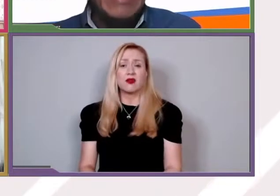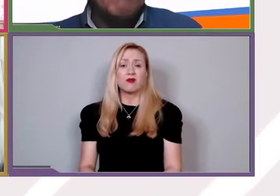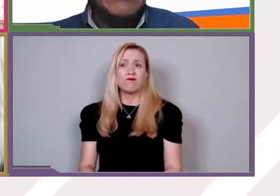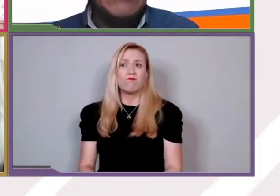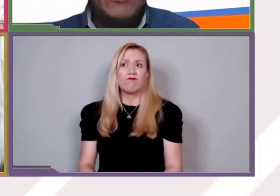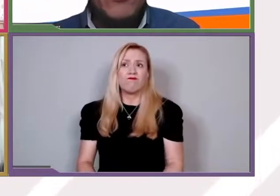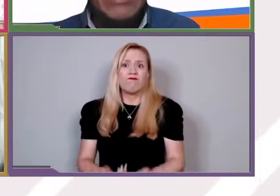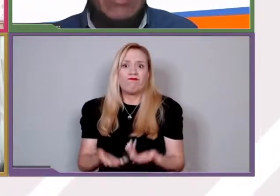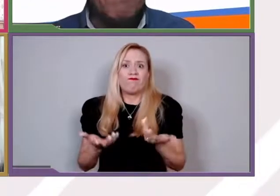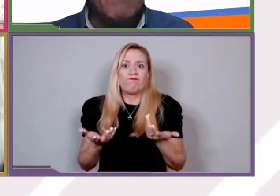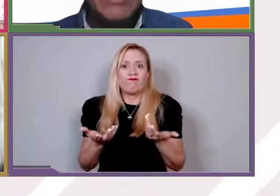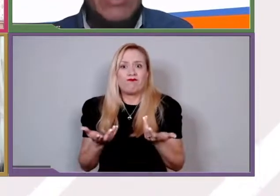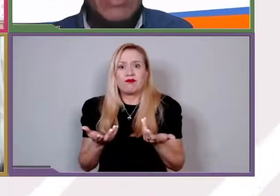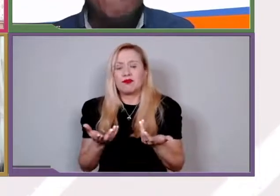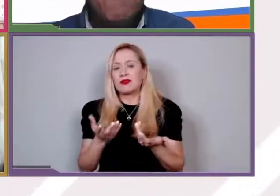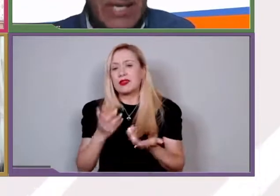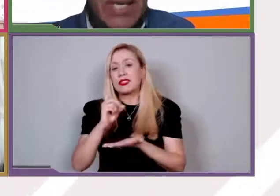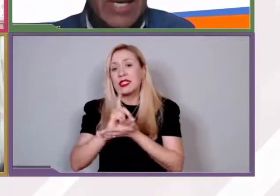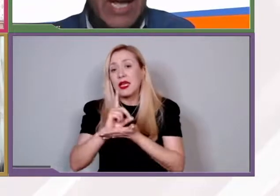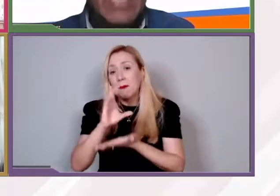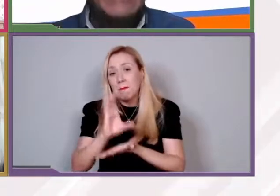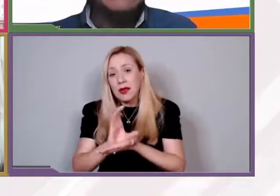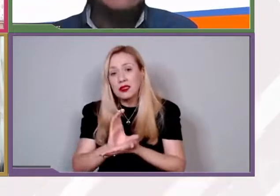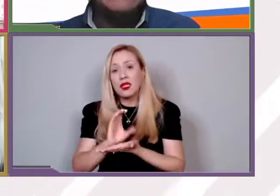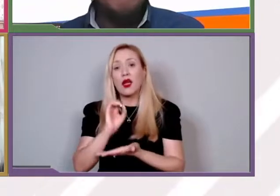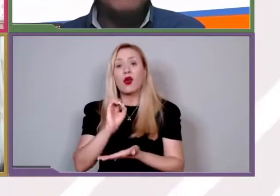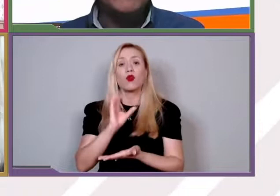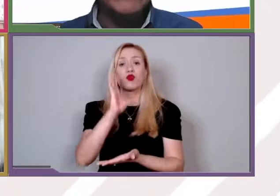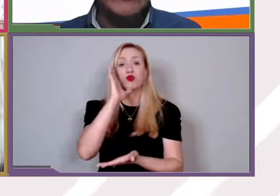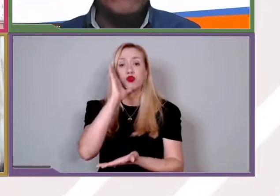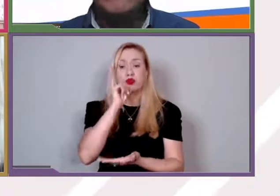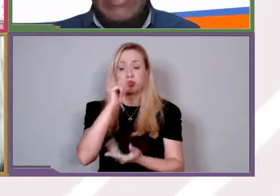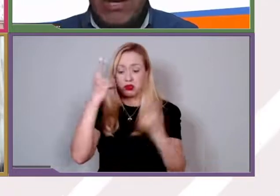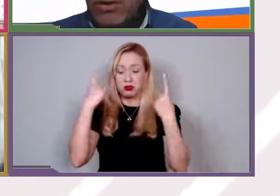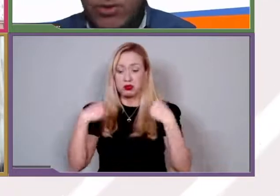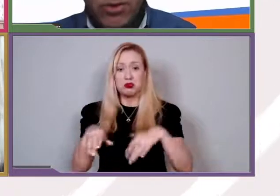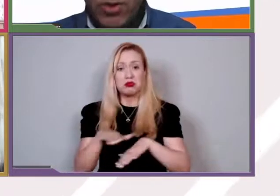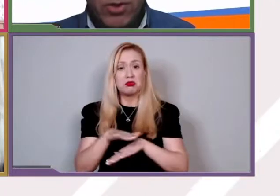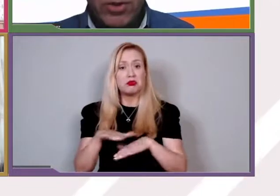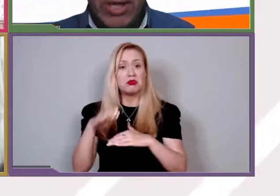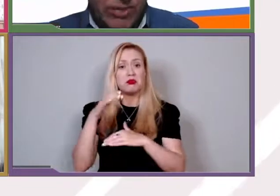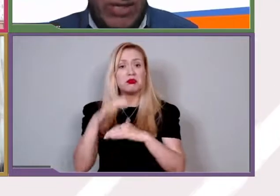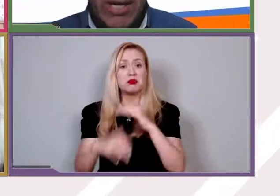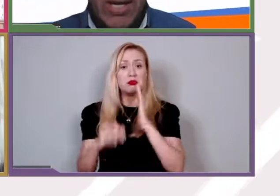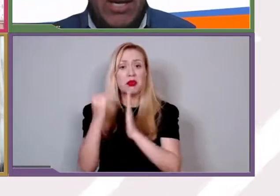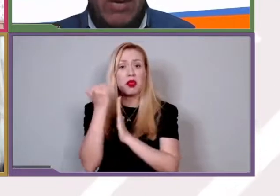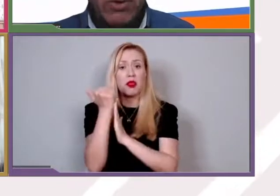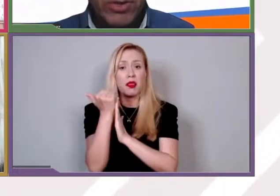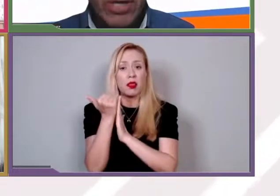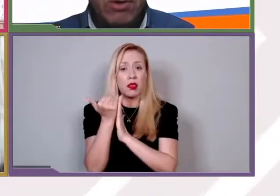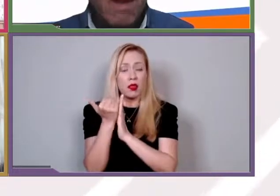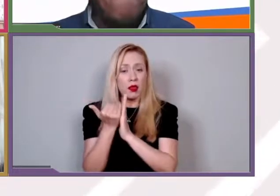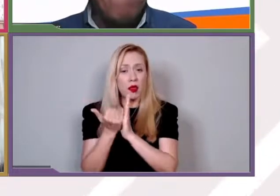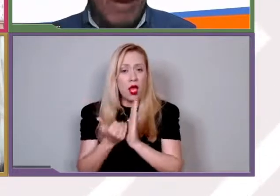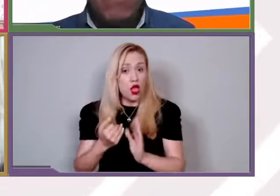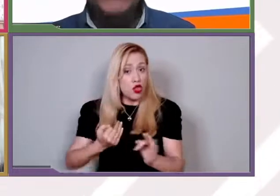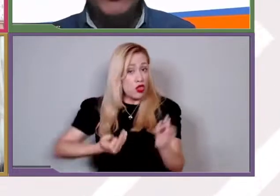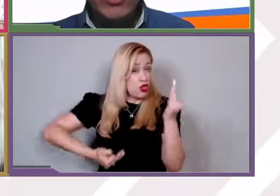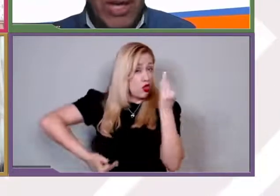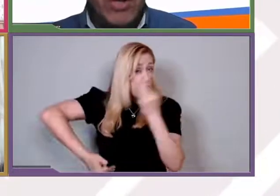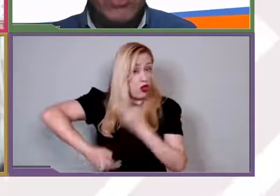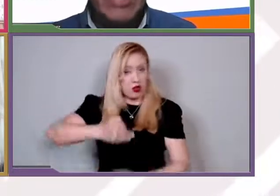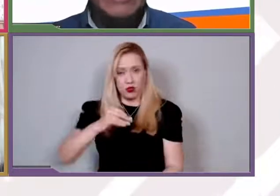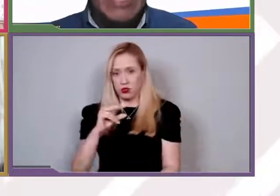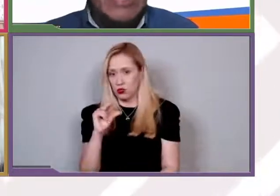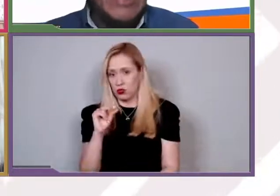de incapacidad o discapacidad física que tienen muchos de ellos, que no son todos, eso sí hay que reconocer, pero